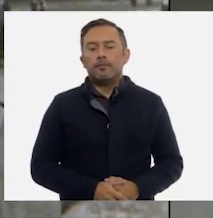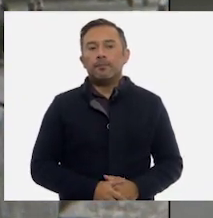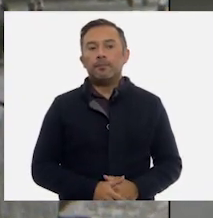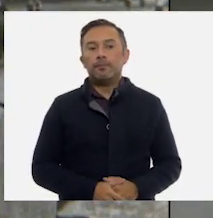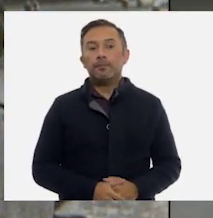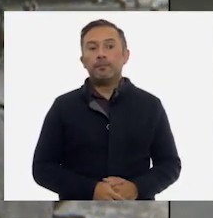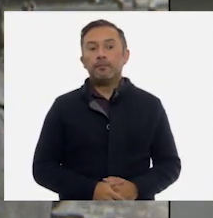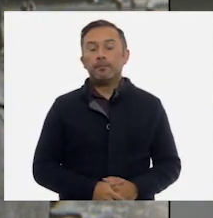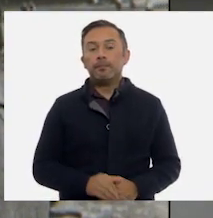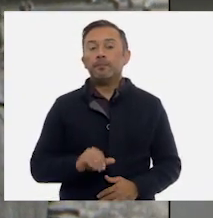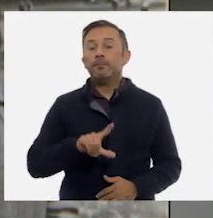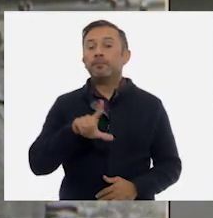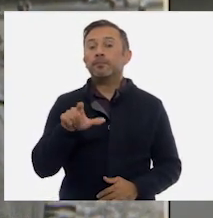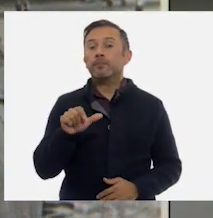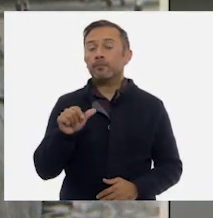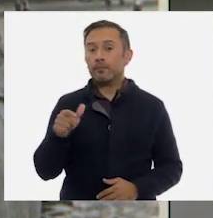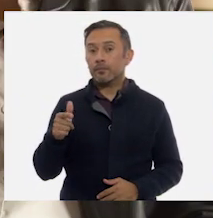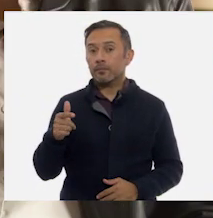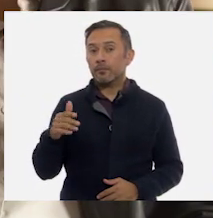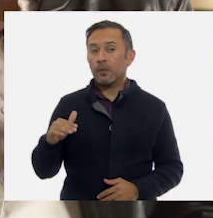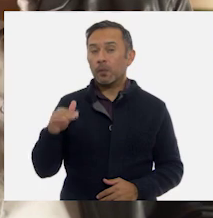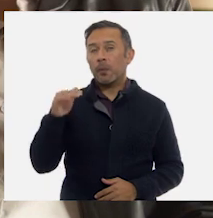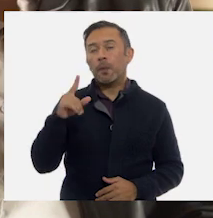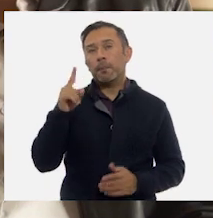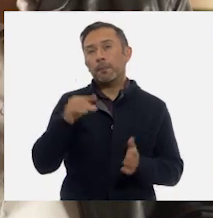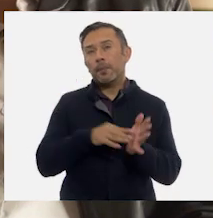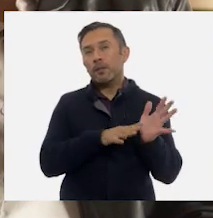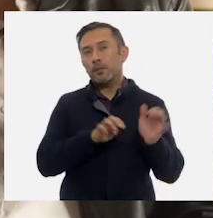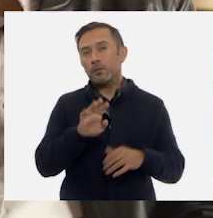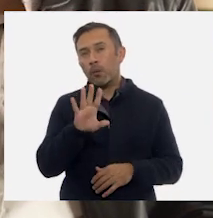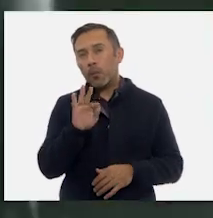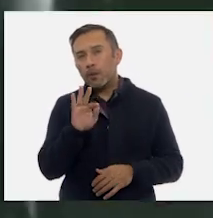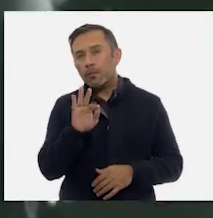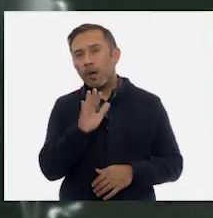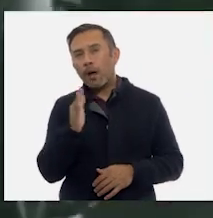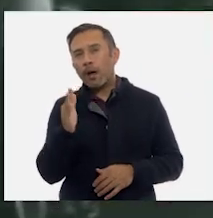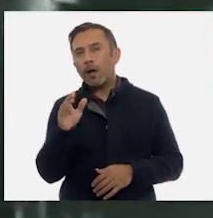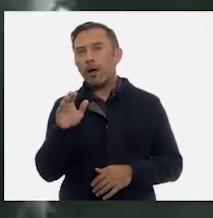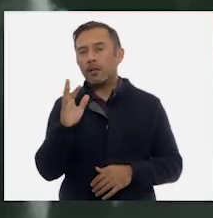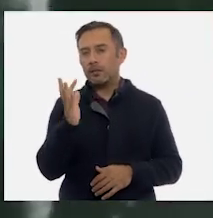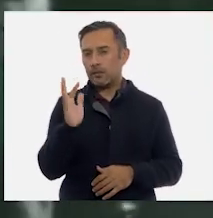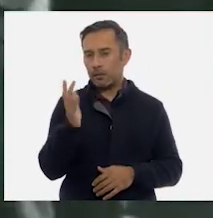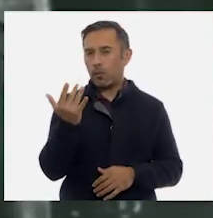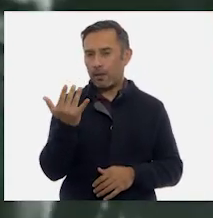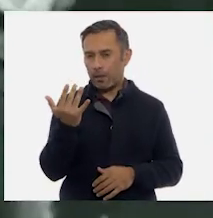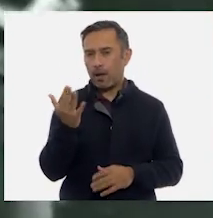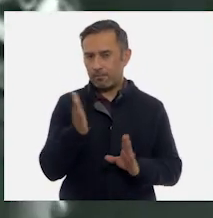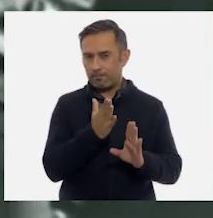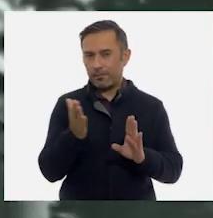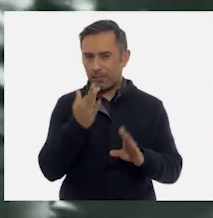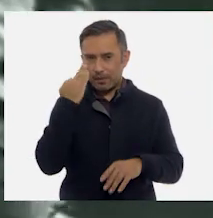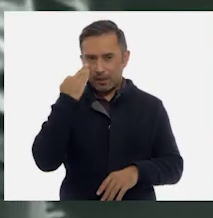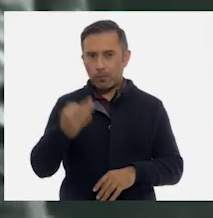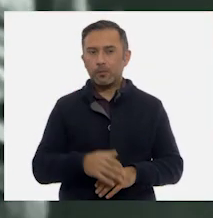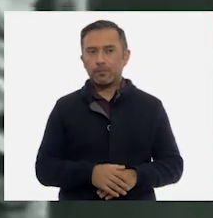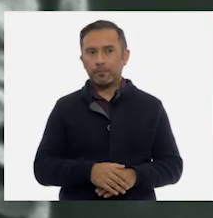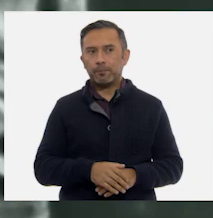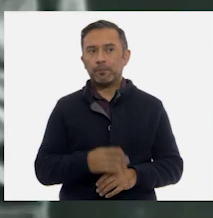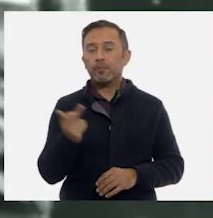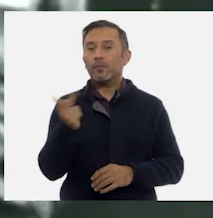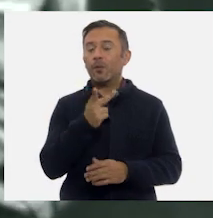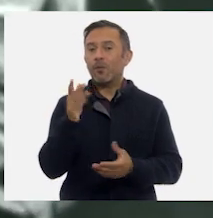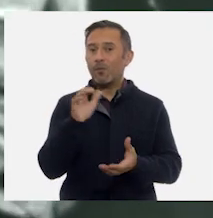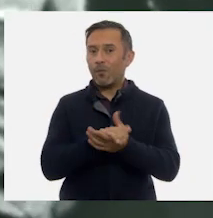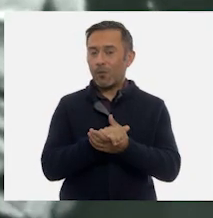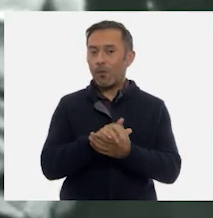Los años finales de la década del 40 y principios del 50, cuando la pareja de Elena Garro y Octavio Paz